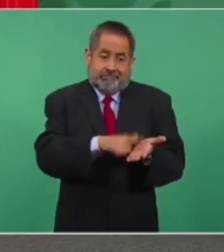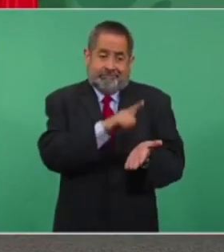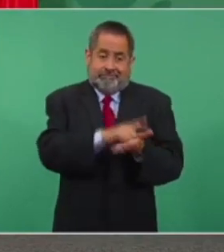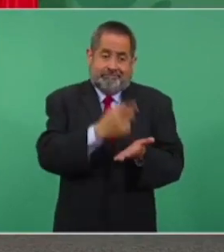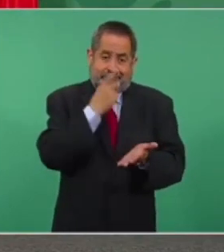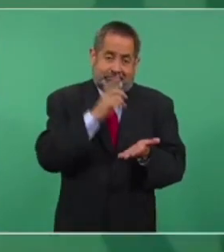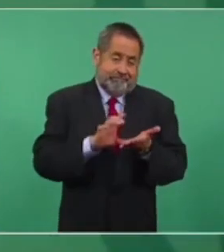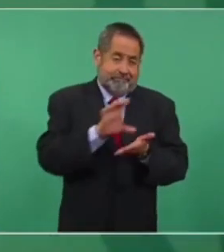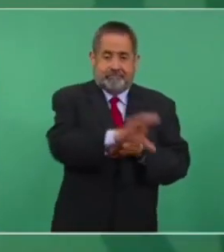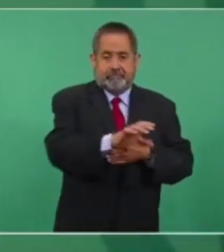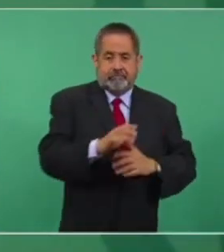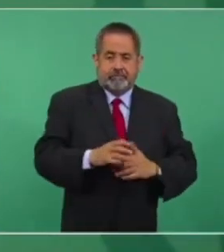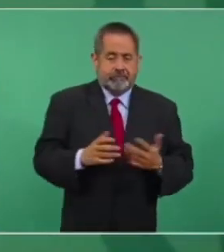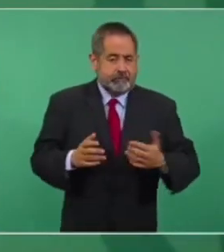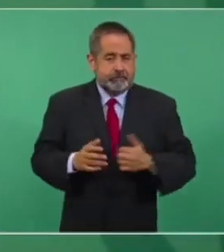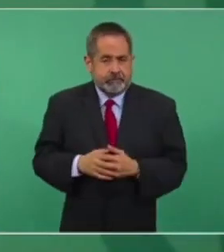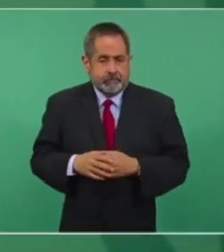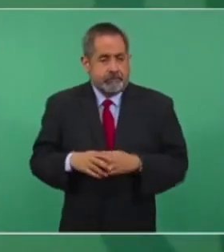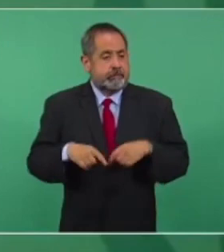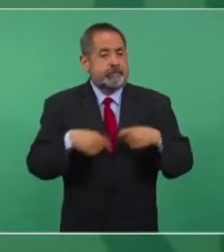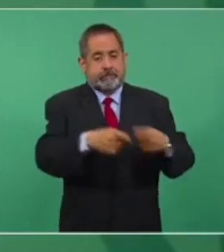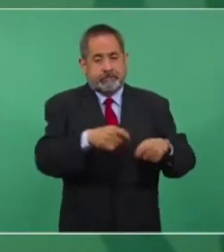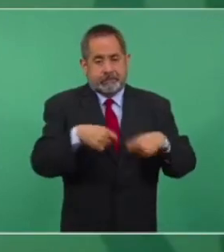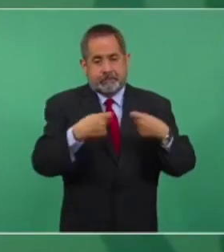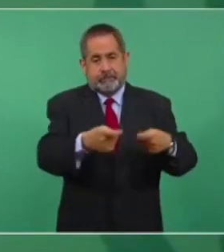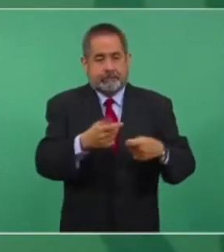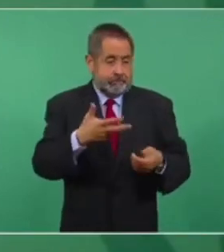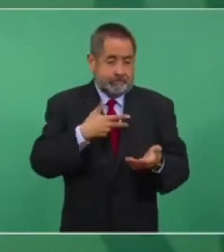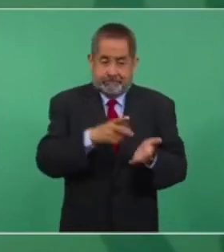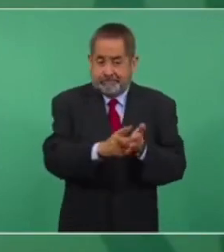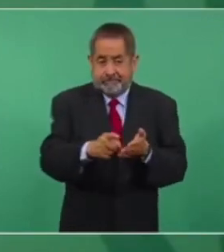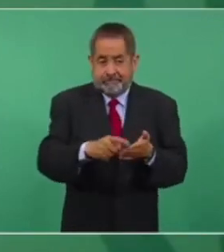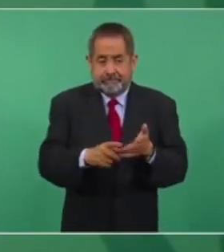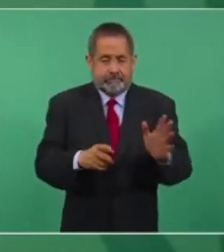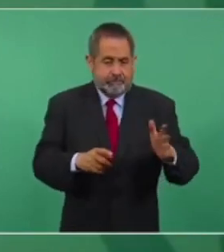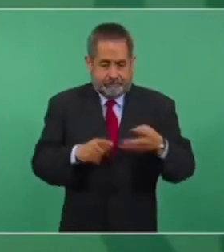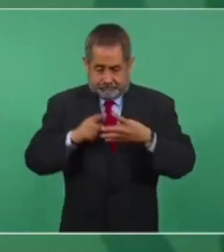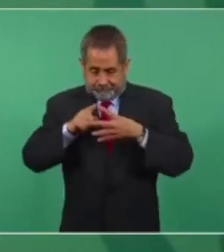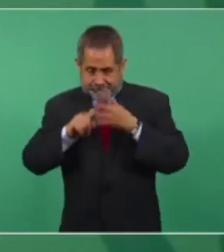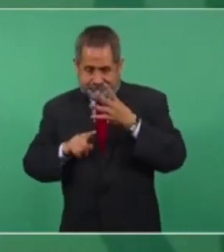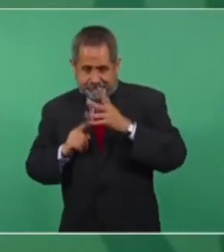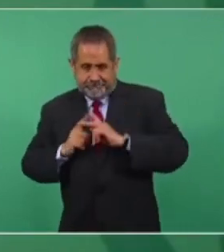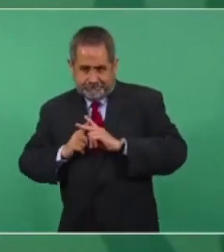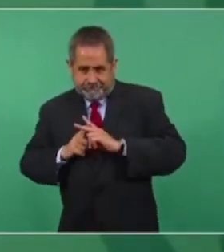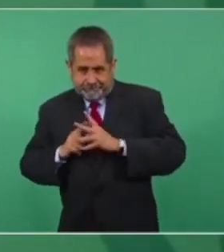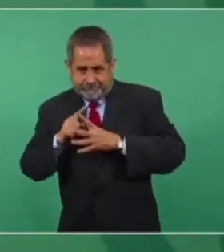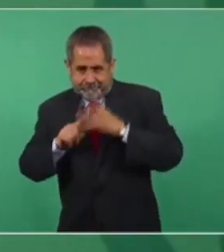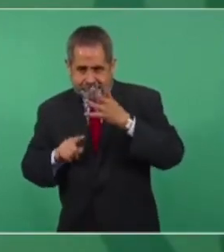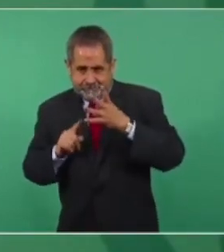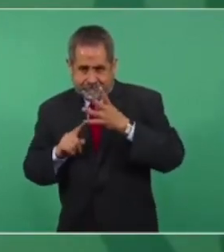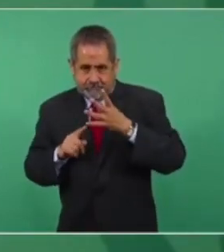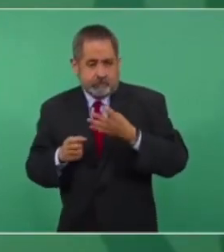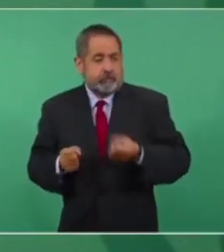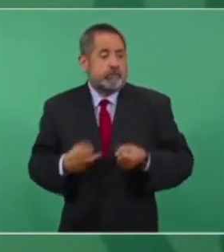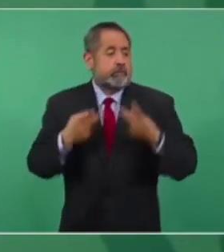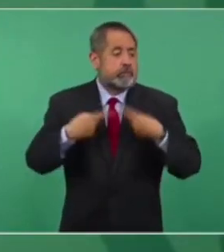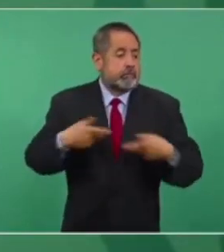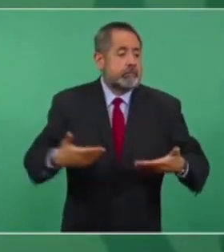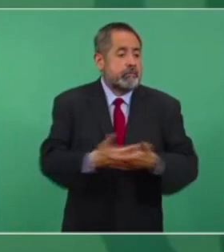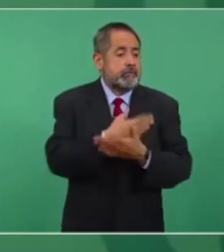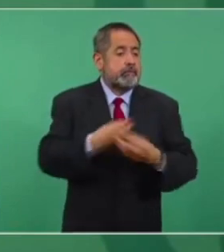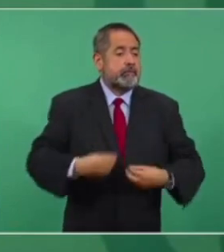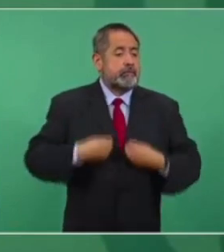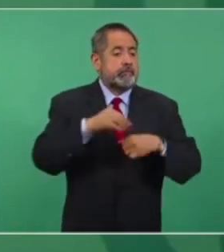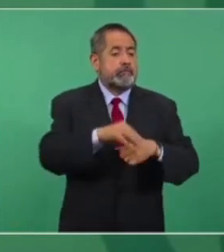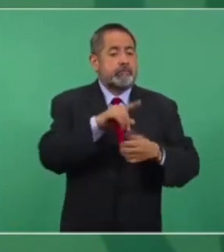es decir, le correspondía más por derecho en la fórmula, por el número de habitantes.